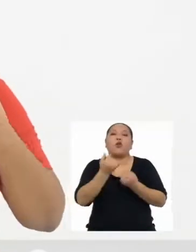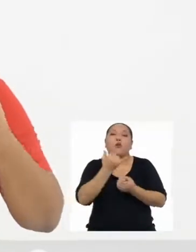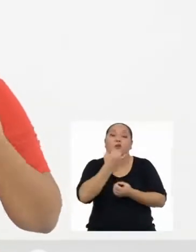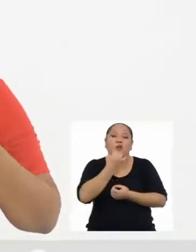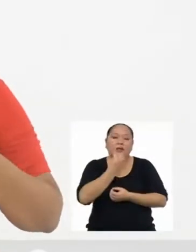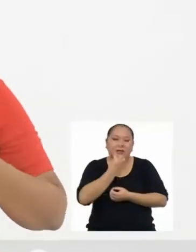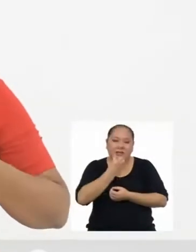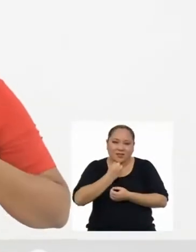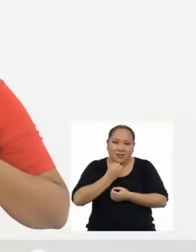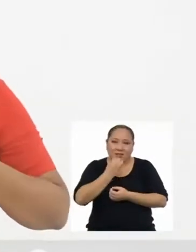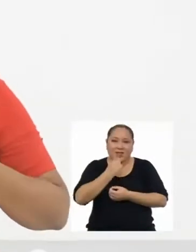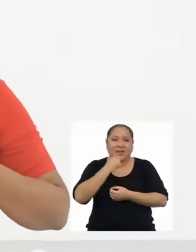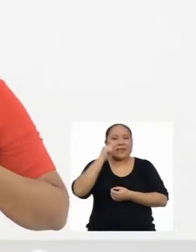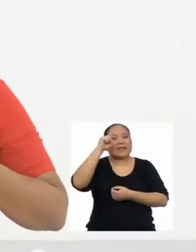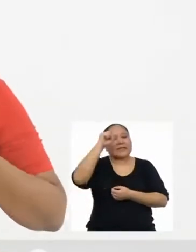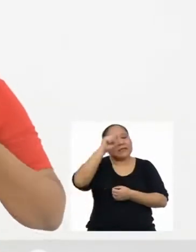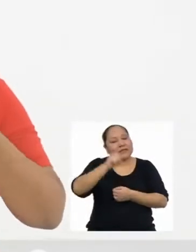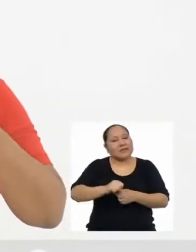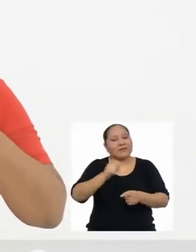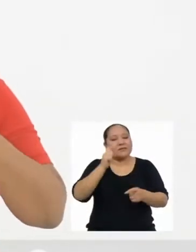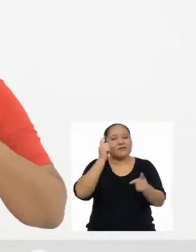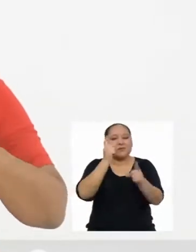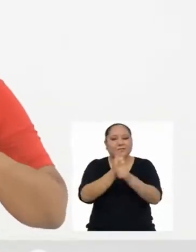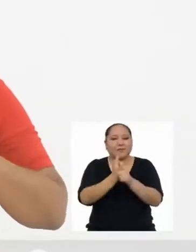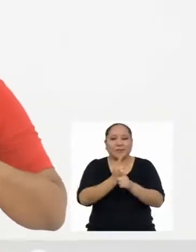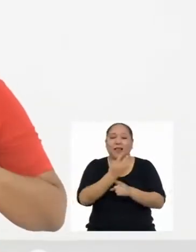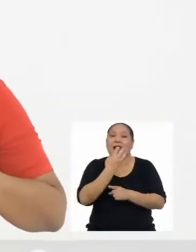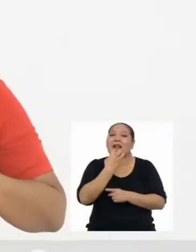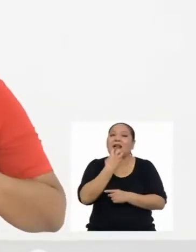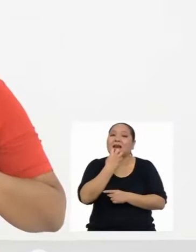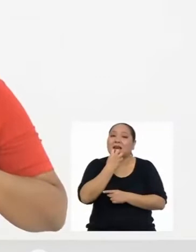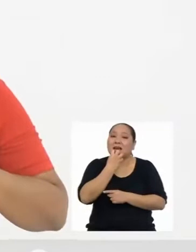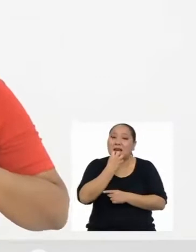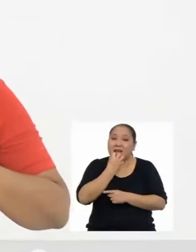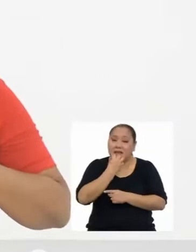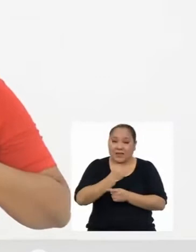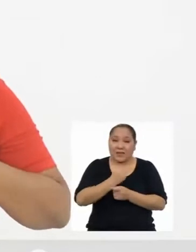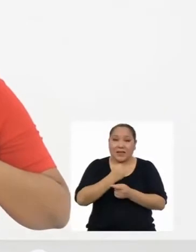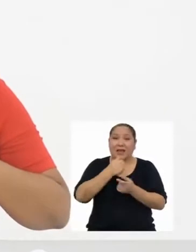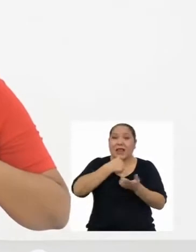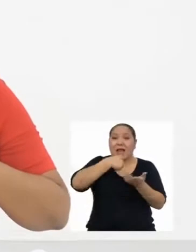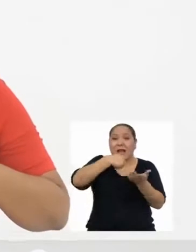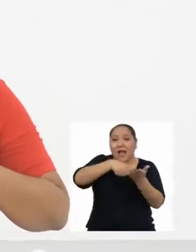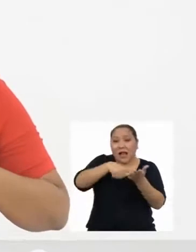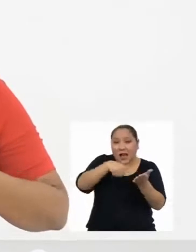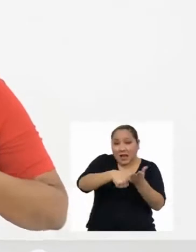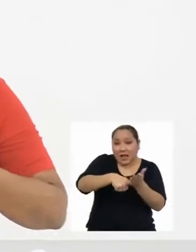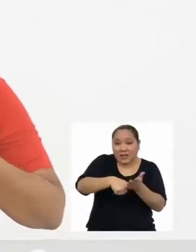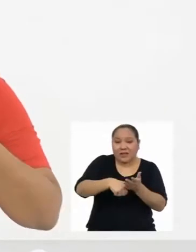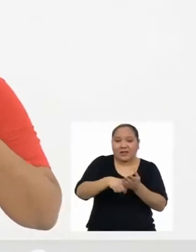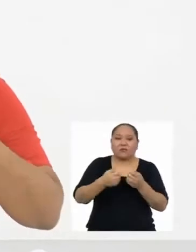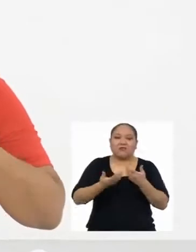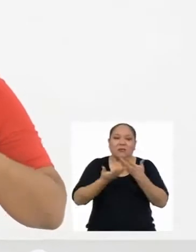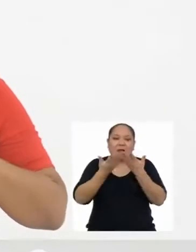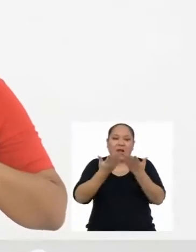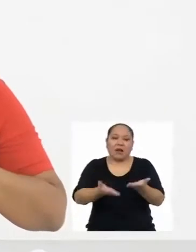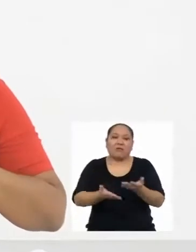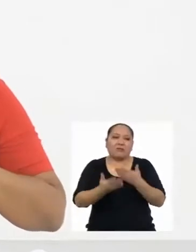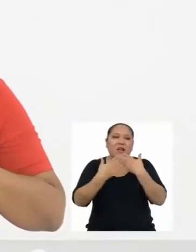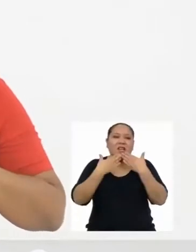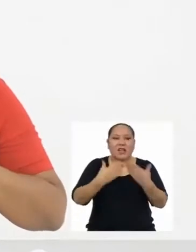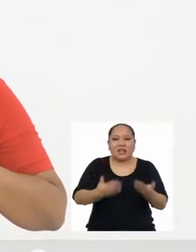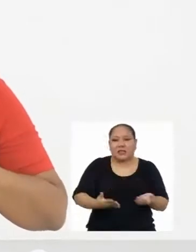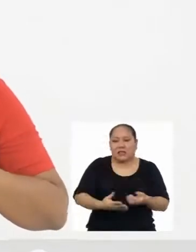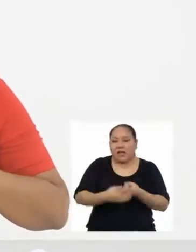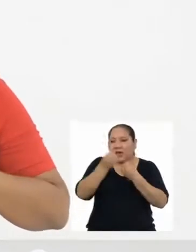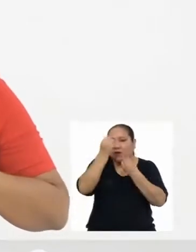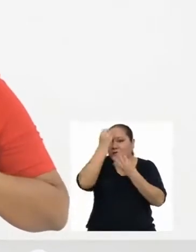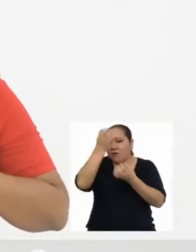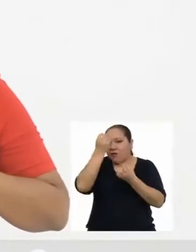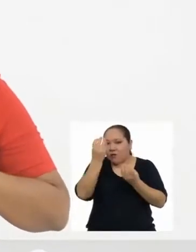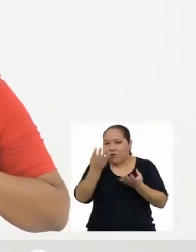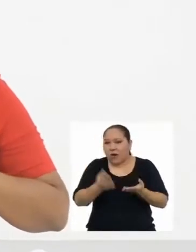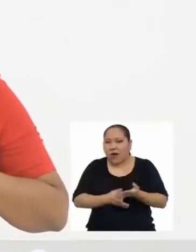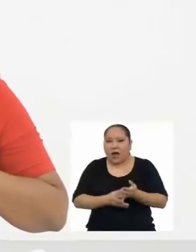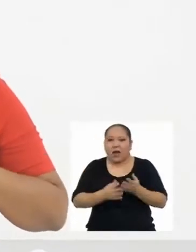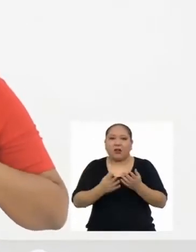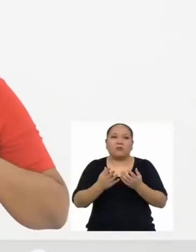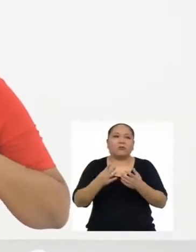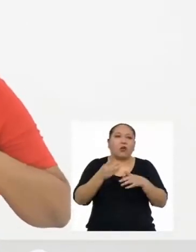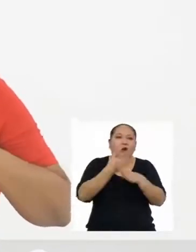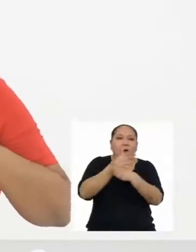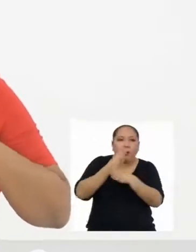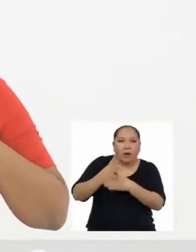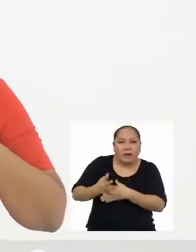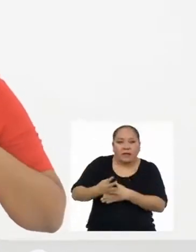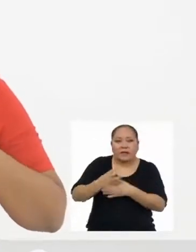cumplir la función de saludar, compartir experiencias, agradecer, informar, hacer una